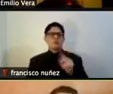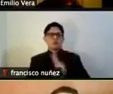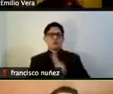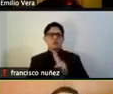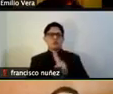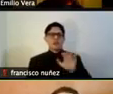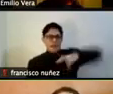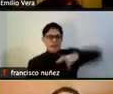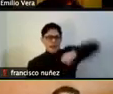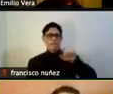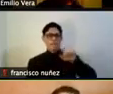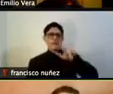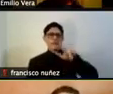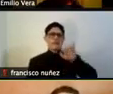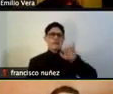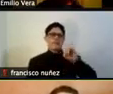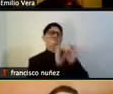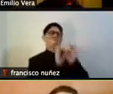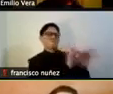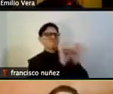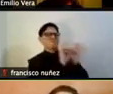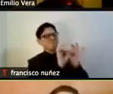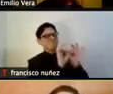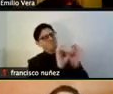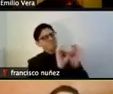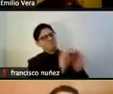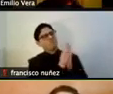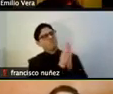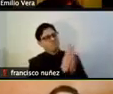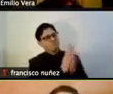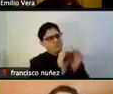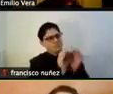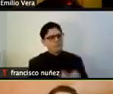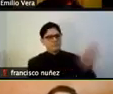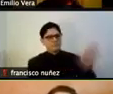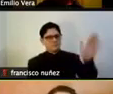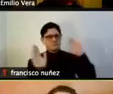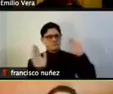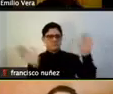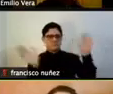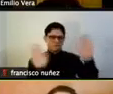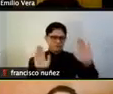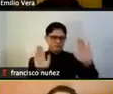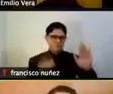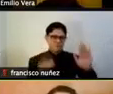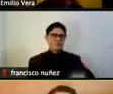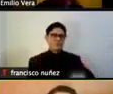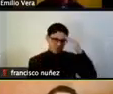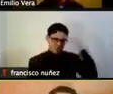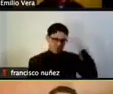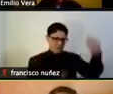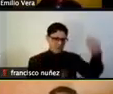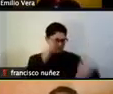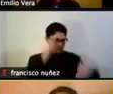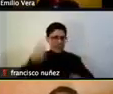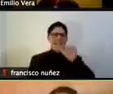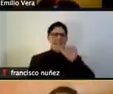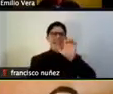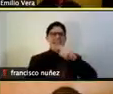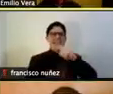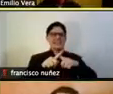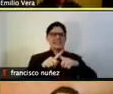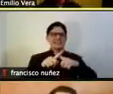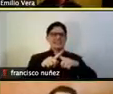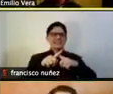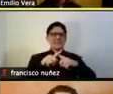charla y le envía muchos saludos. Wow, Una gracias. ex alumna, Gracias. para que vea que tiene